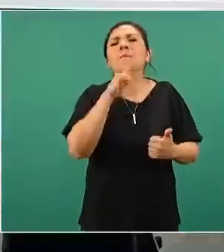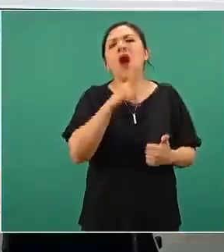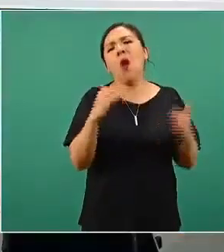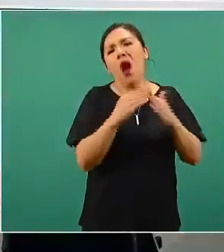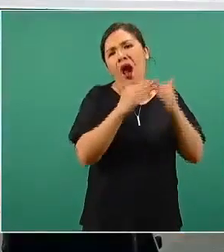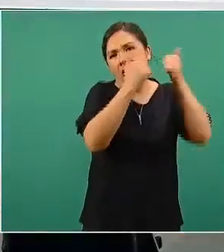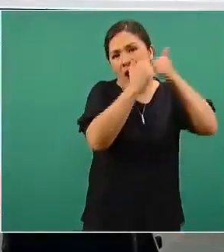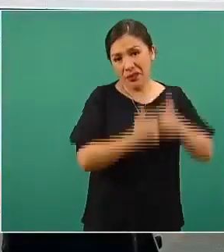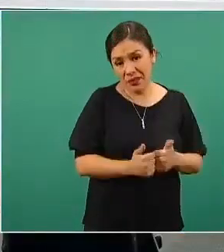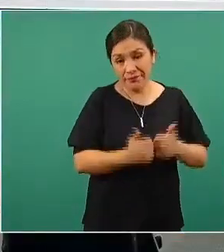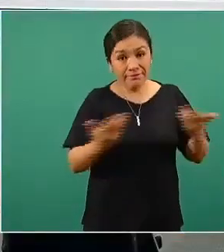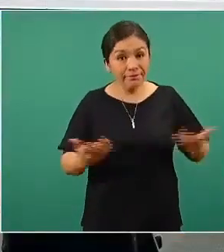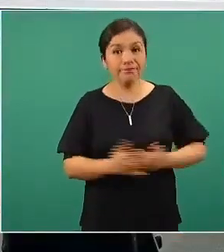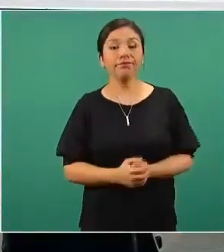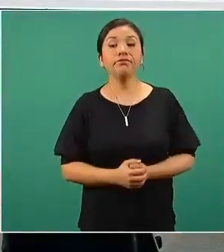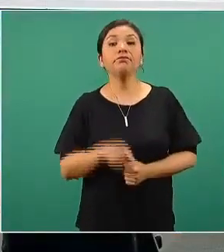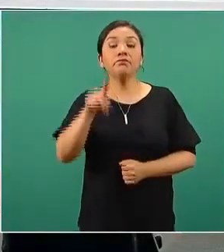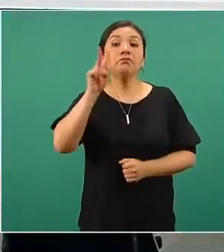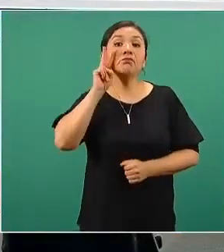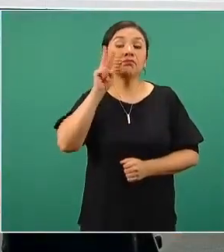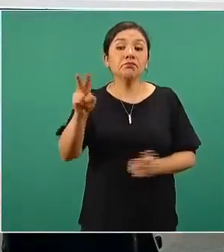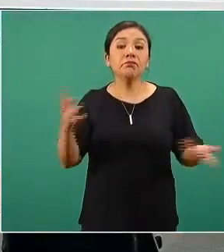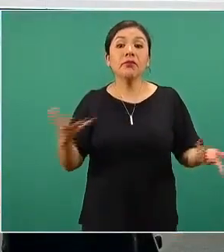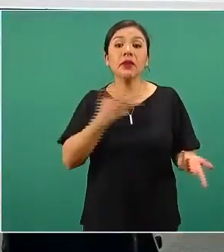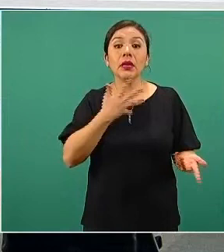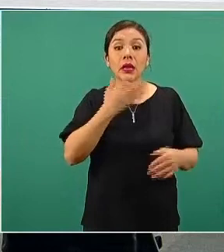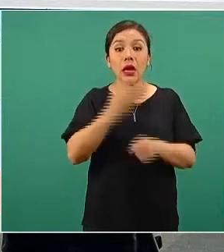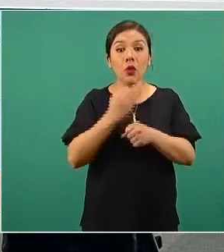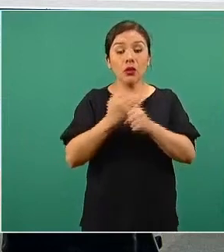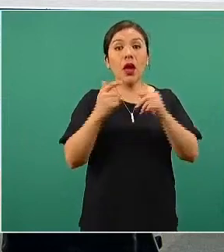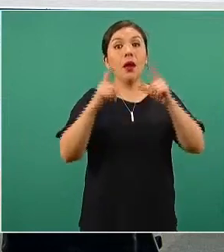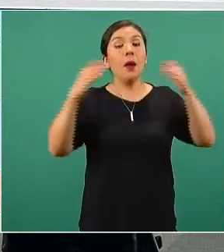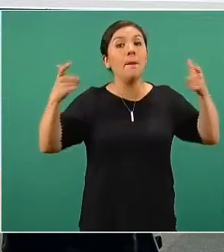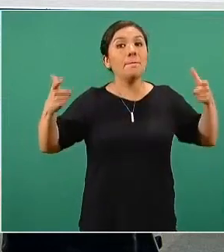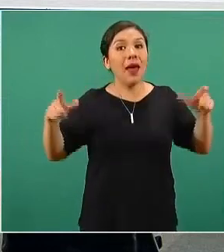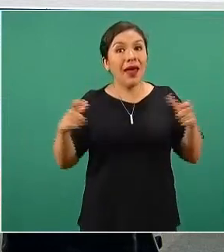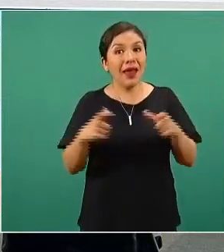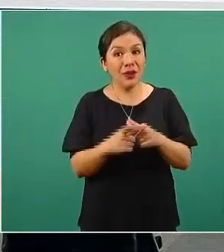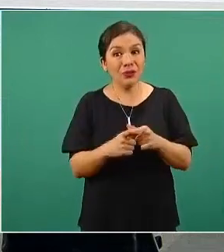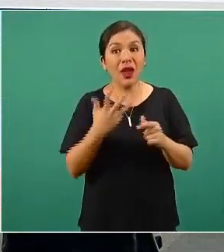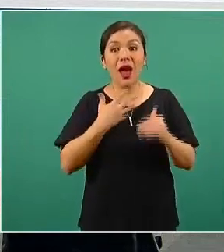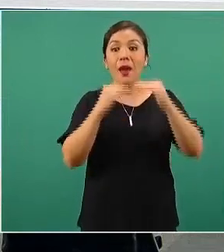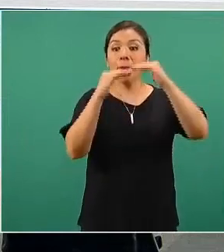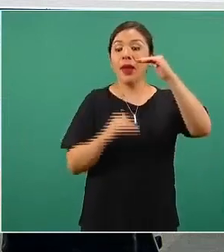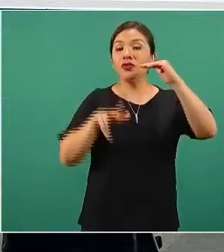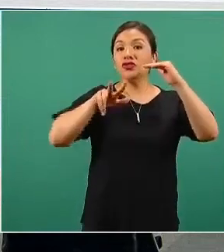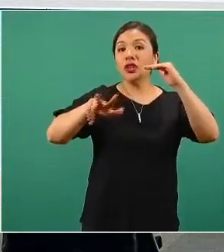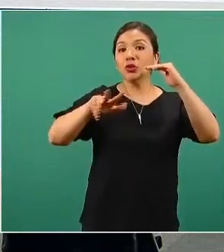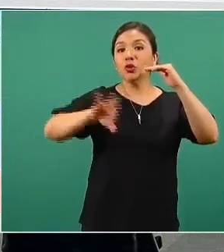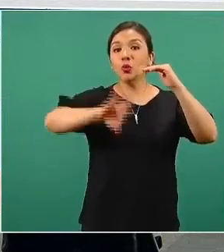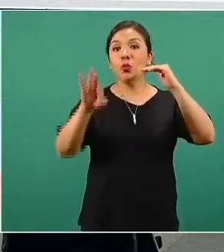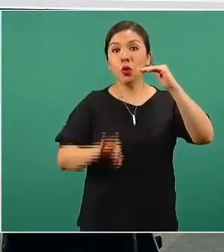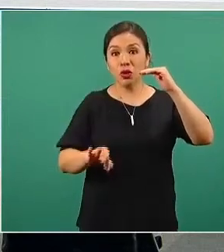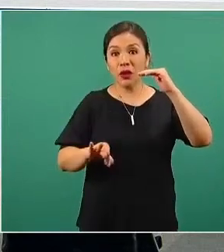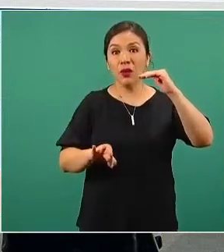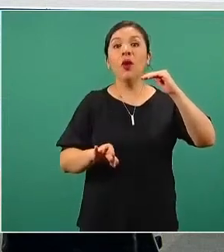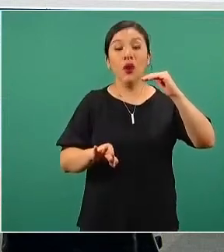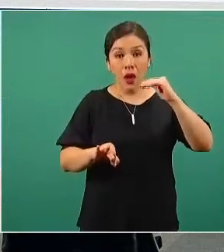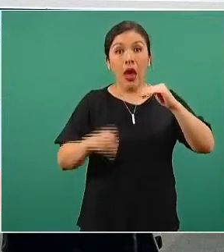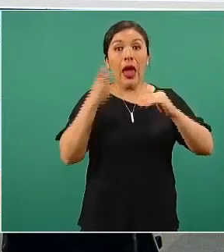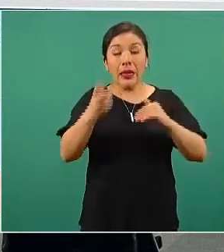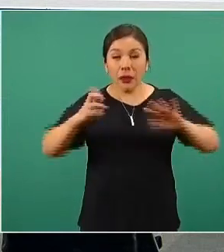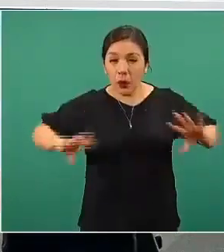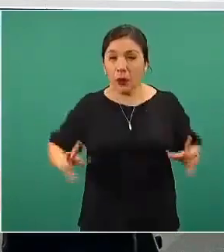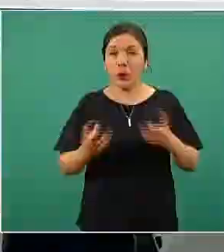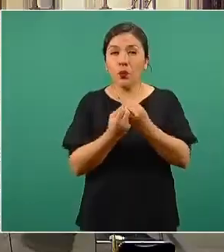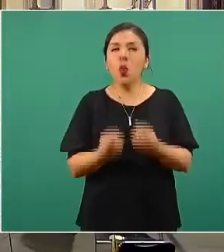casa. Entonces veamos cómo tenemos una disminución de menos 18% y el total